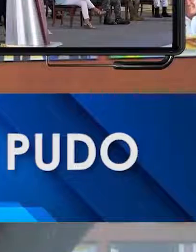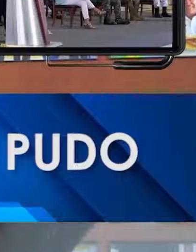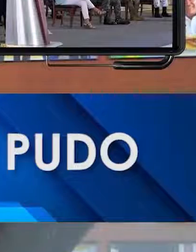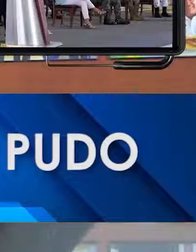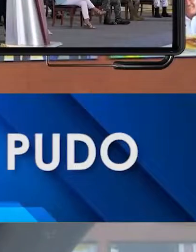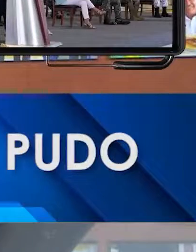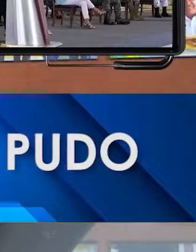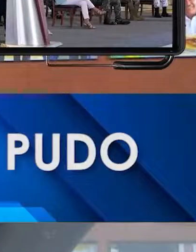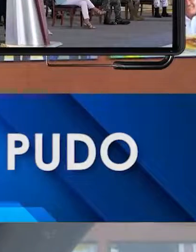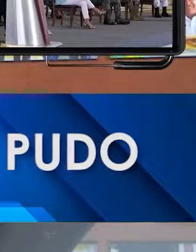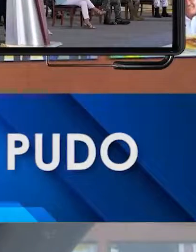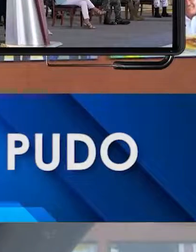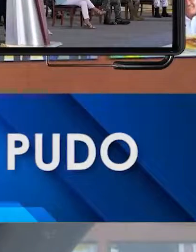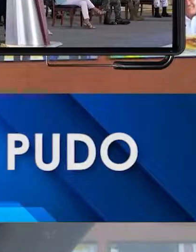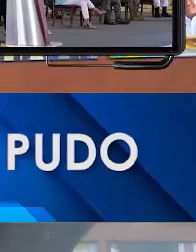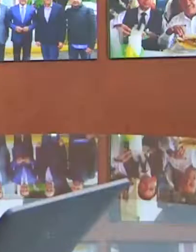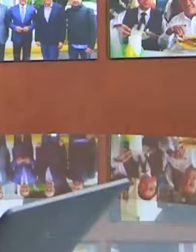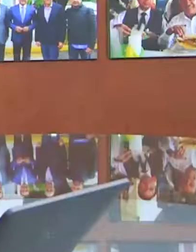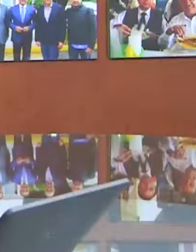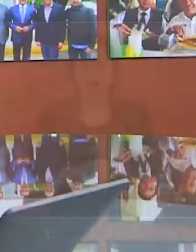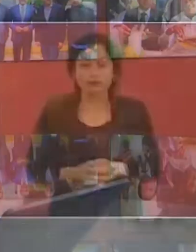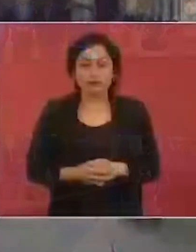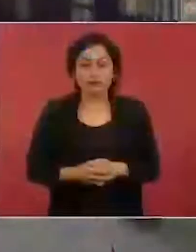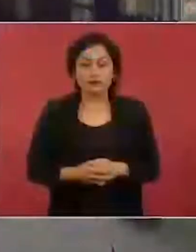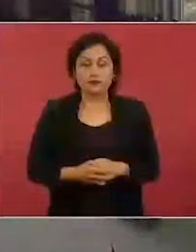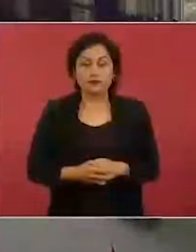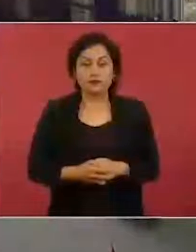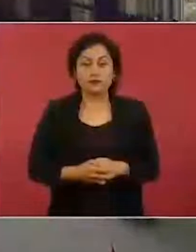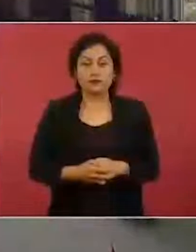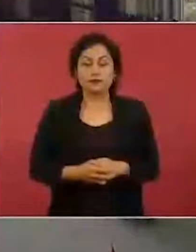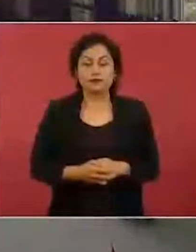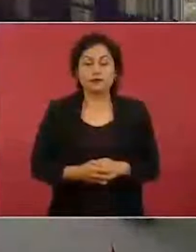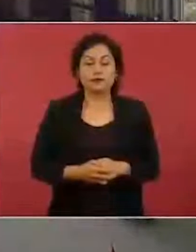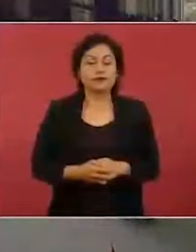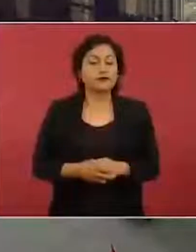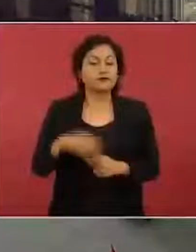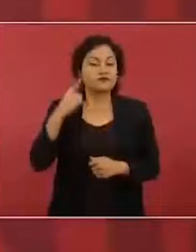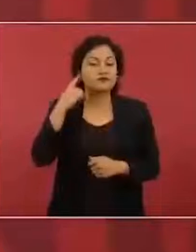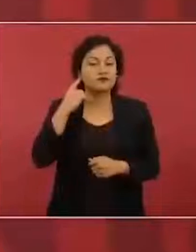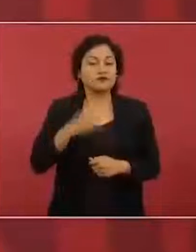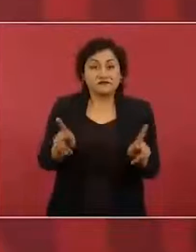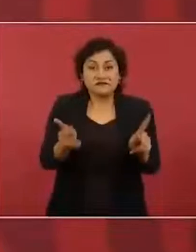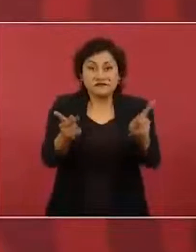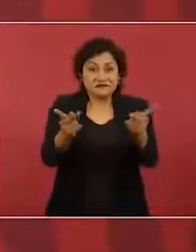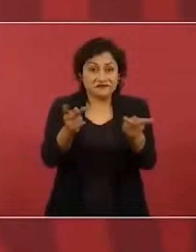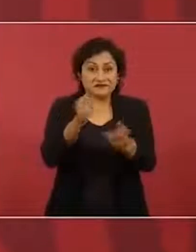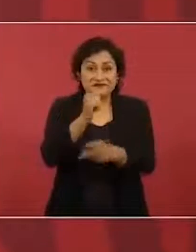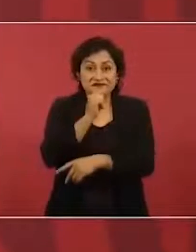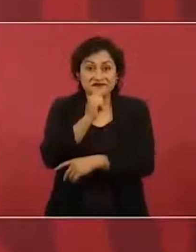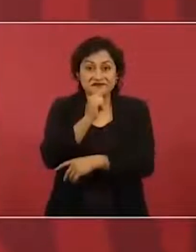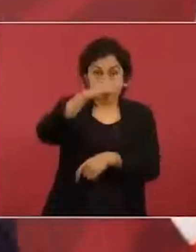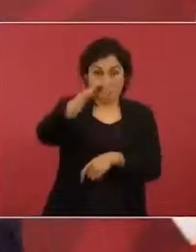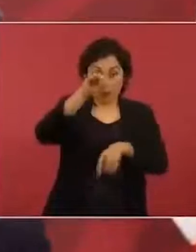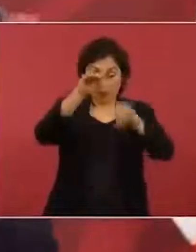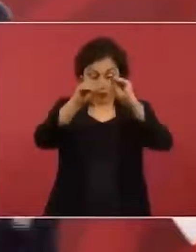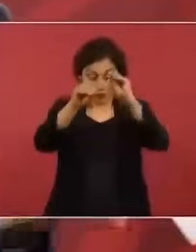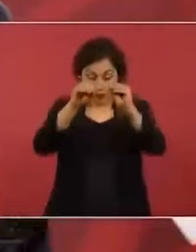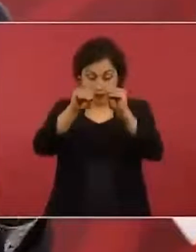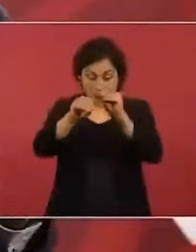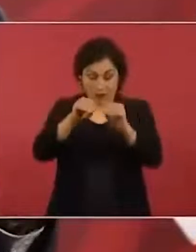15 años, el avión presidencial. Es que no se ha podido vender, porque lo hicieron